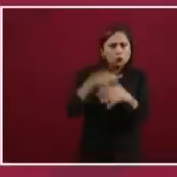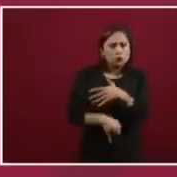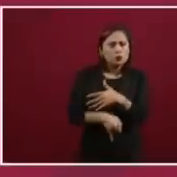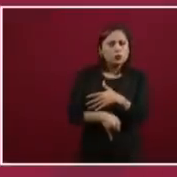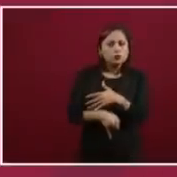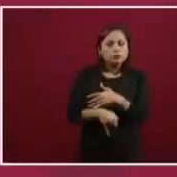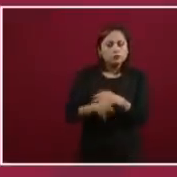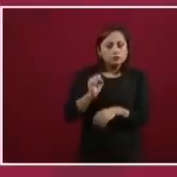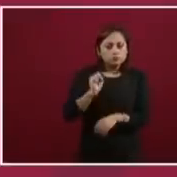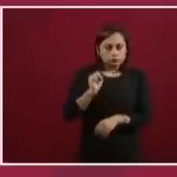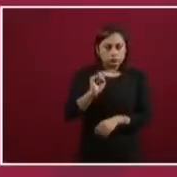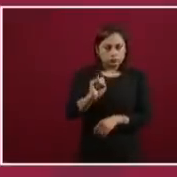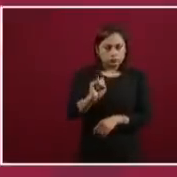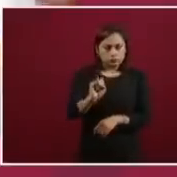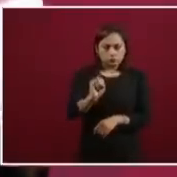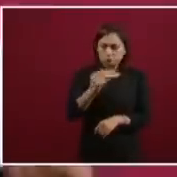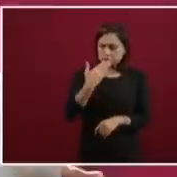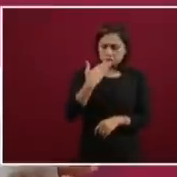pero